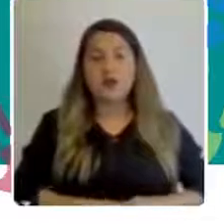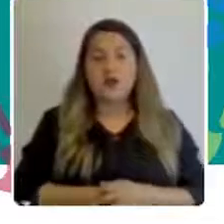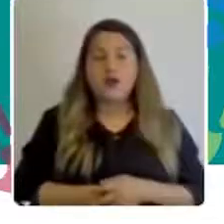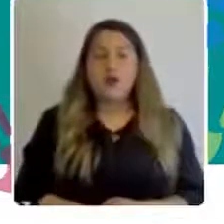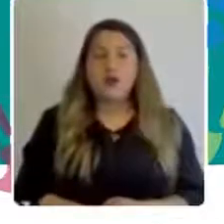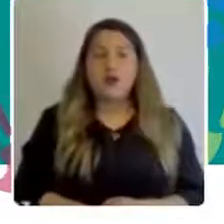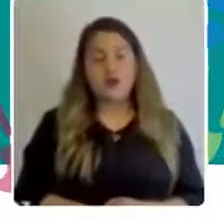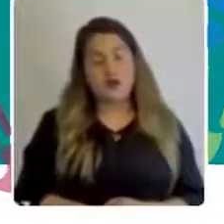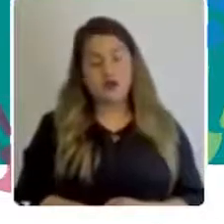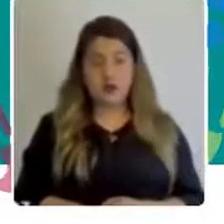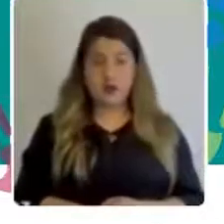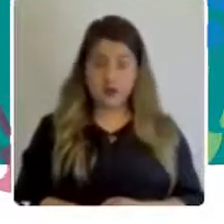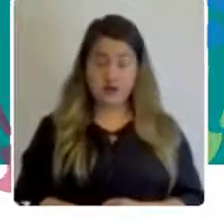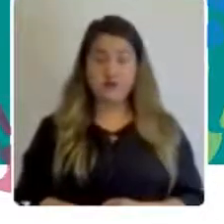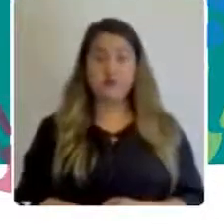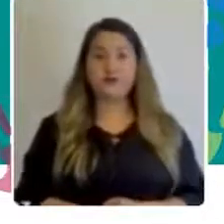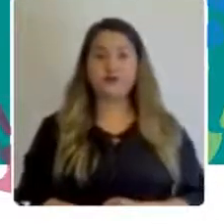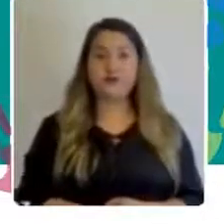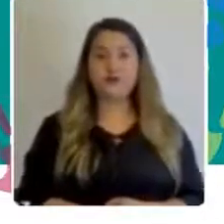apoyo a pacientes.